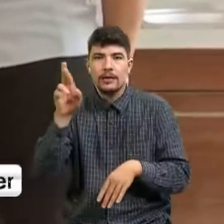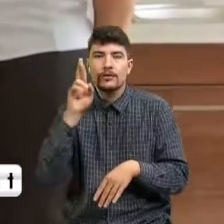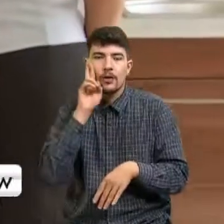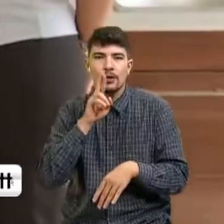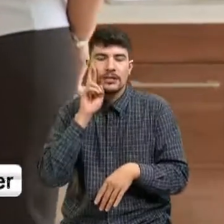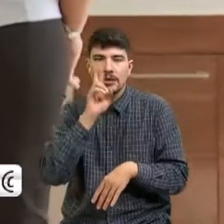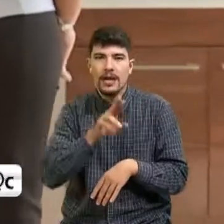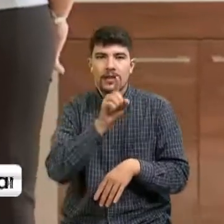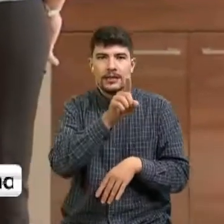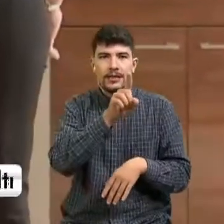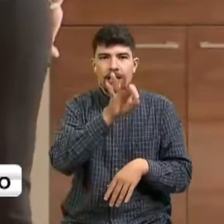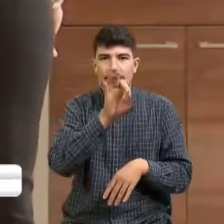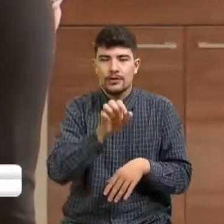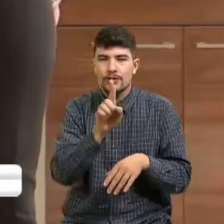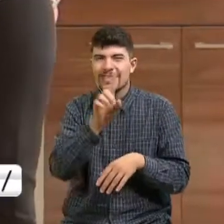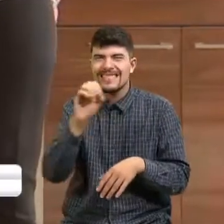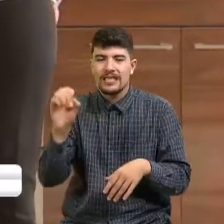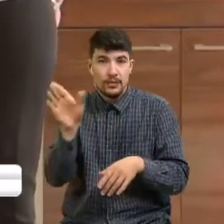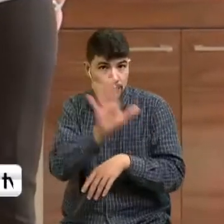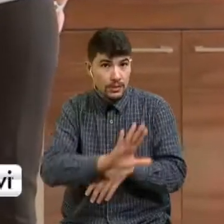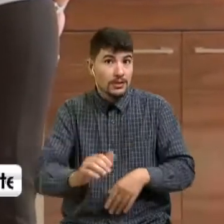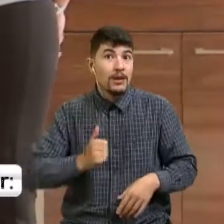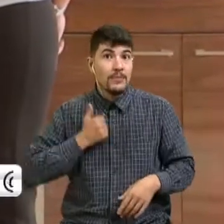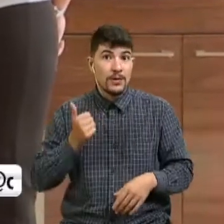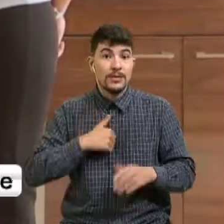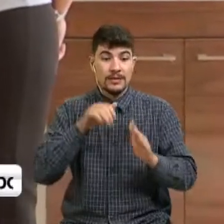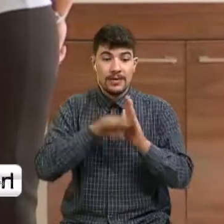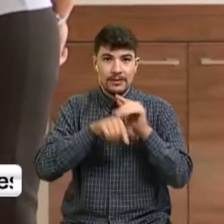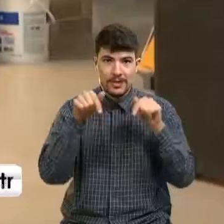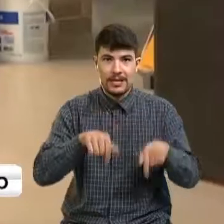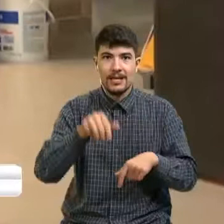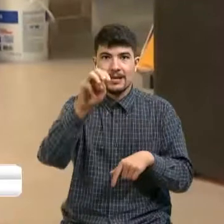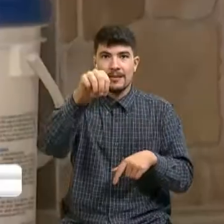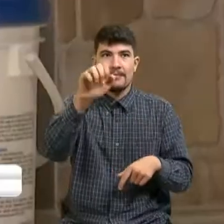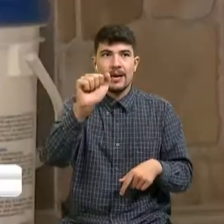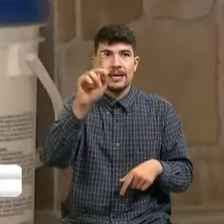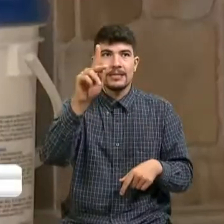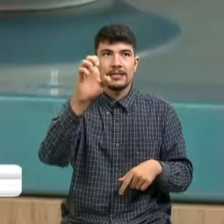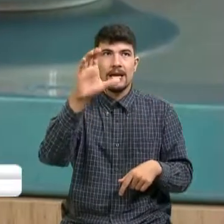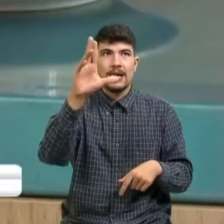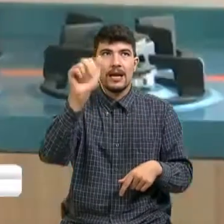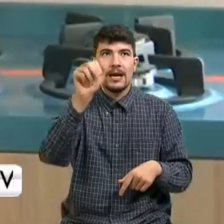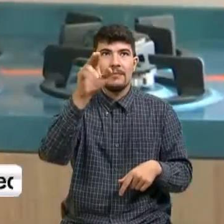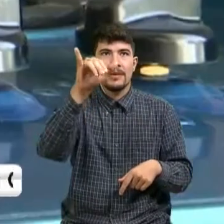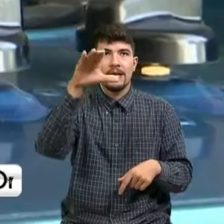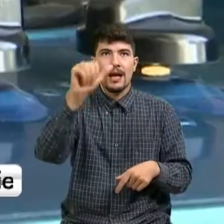todos ustedes, aprovechar todos los excelentes descuentos que tiene Maxcerámica.